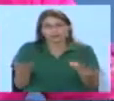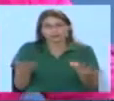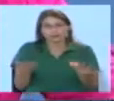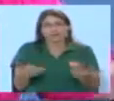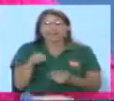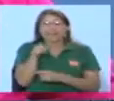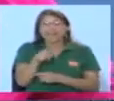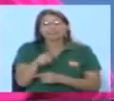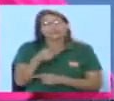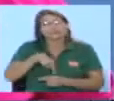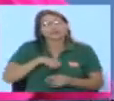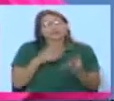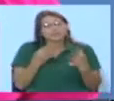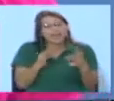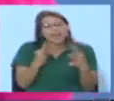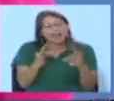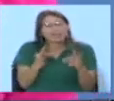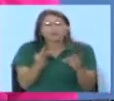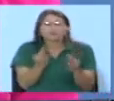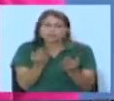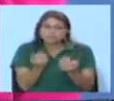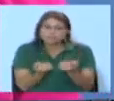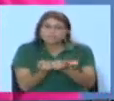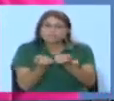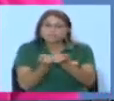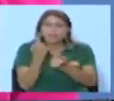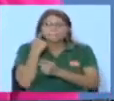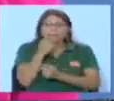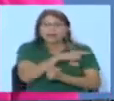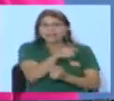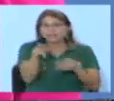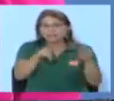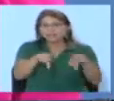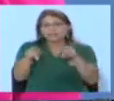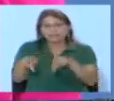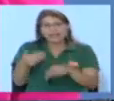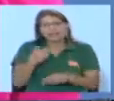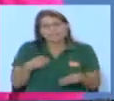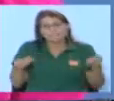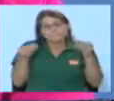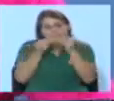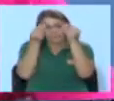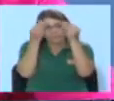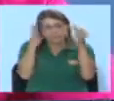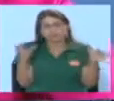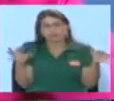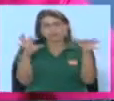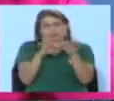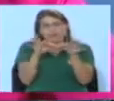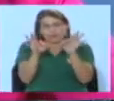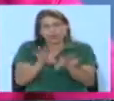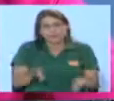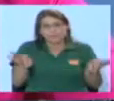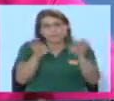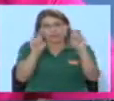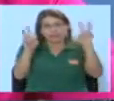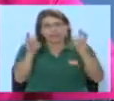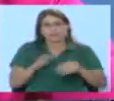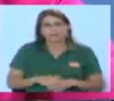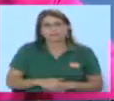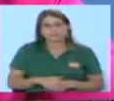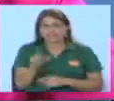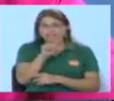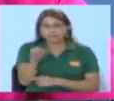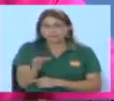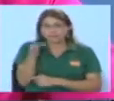este fue nuestro intento de hacer un aporte para que la ciudadanía esté un poco más informada con respecto a este importante tema. La